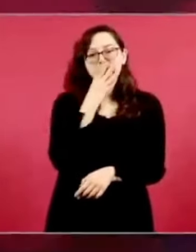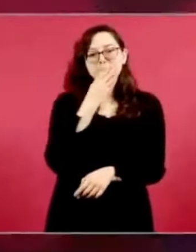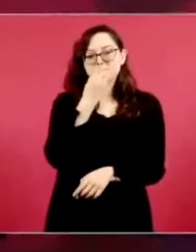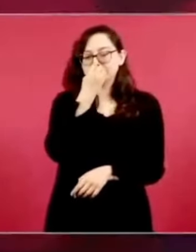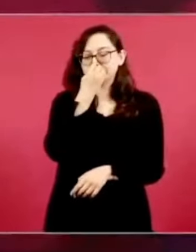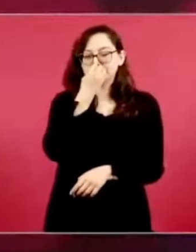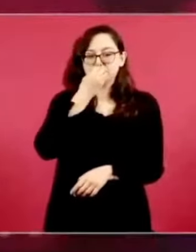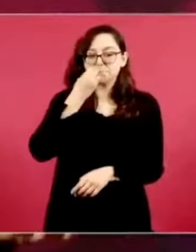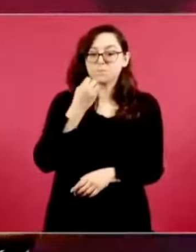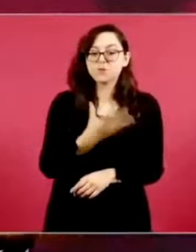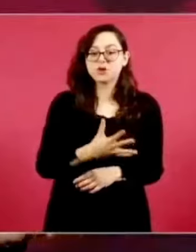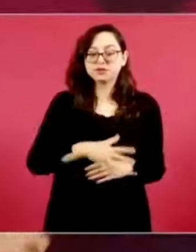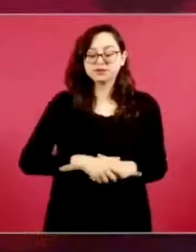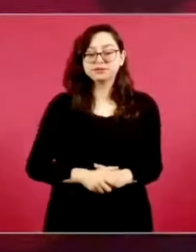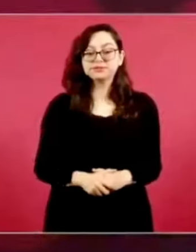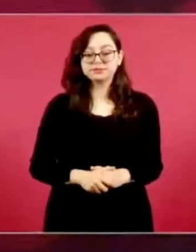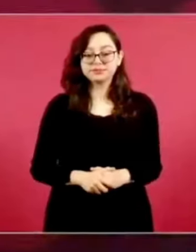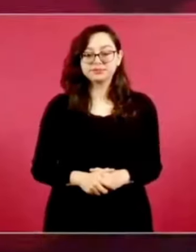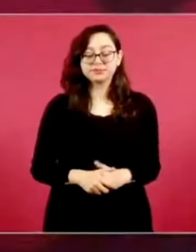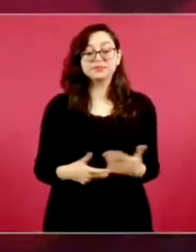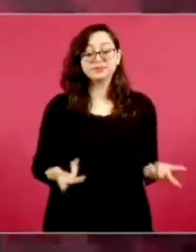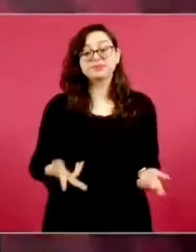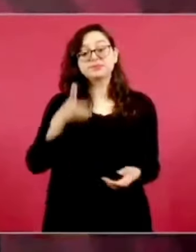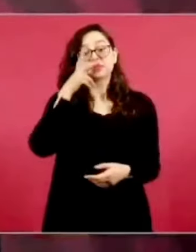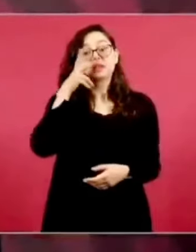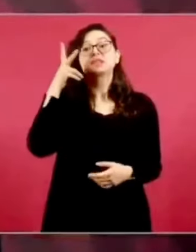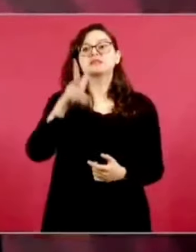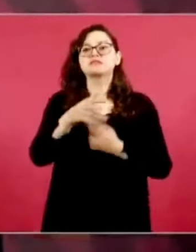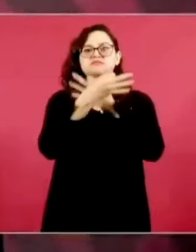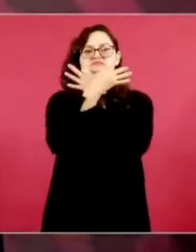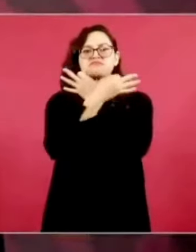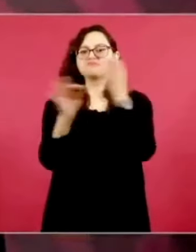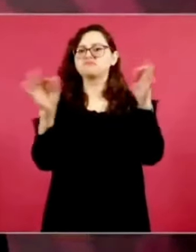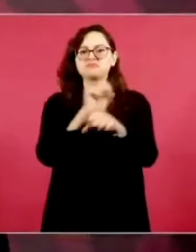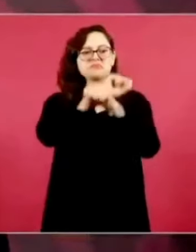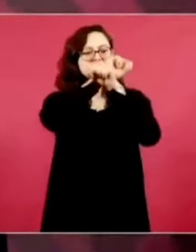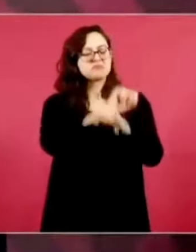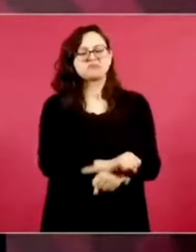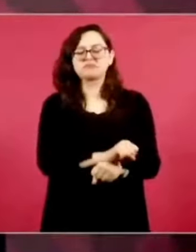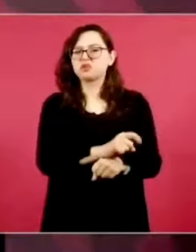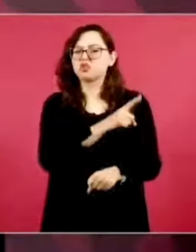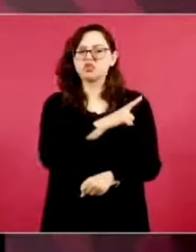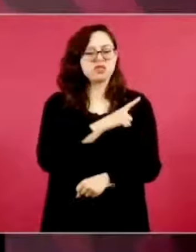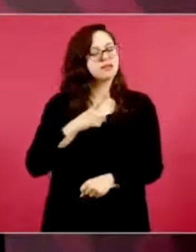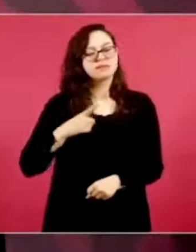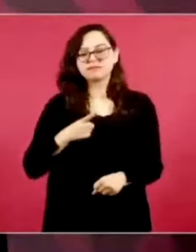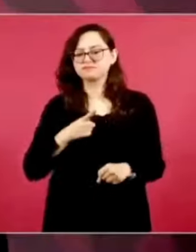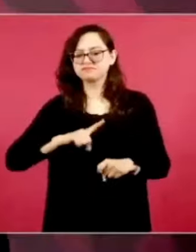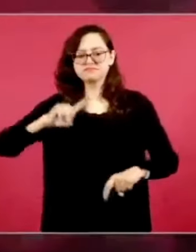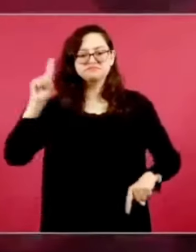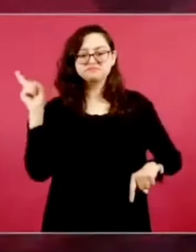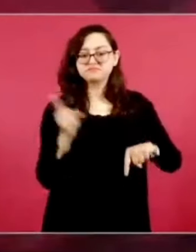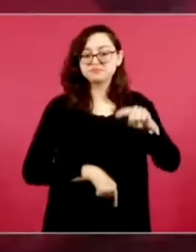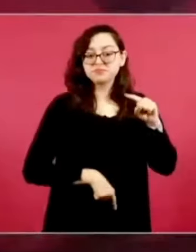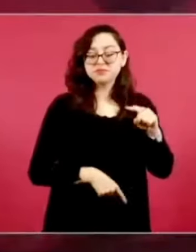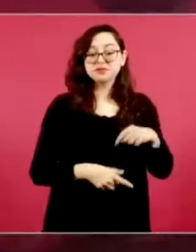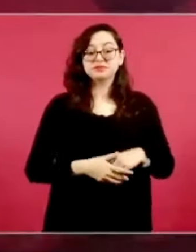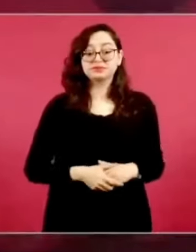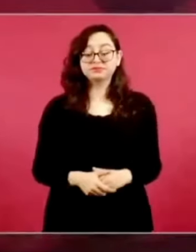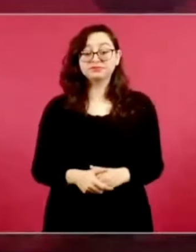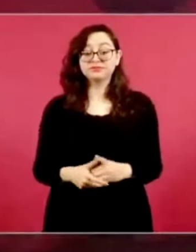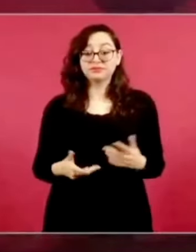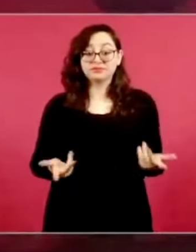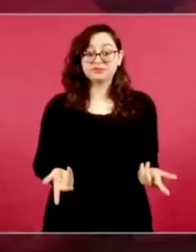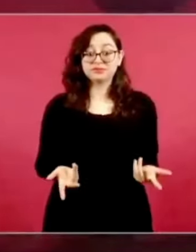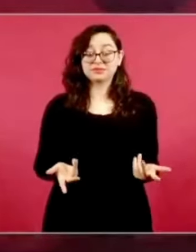pues es el que proclama la abolición de la esclavitud. Entonces, las independencias de los países